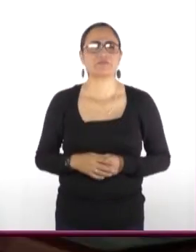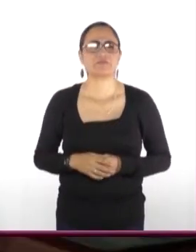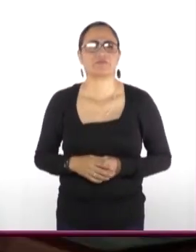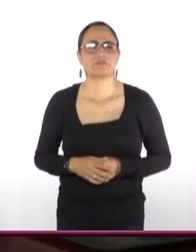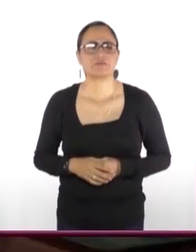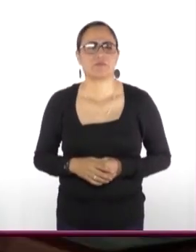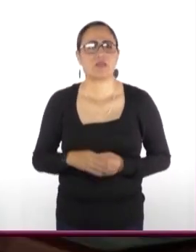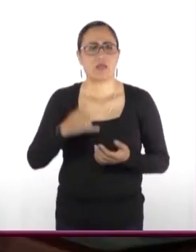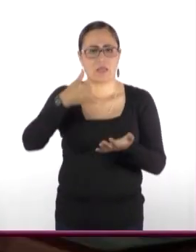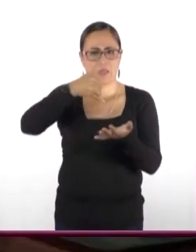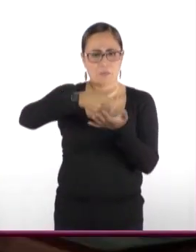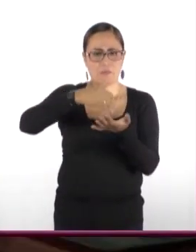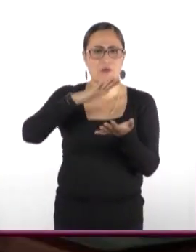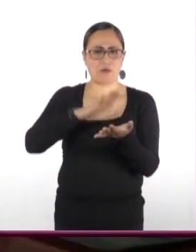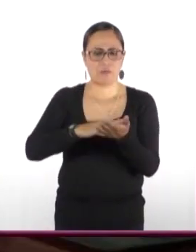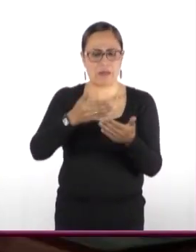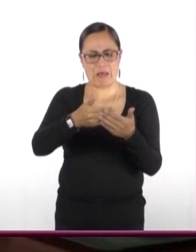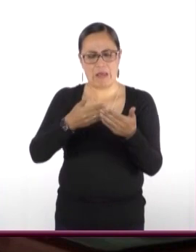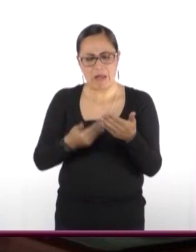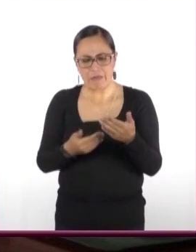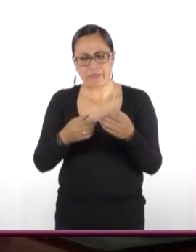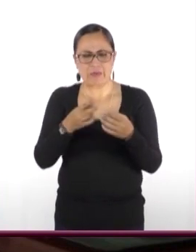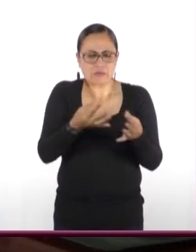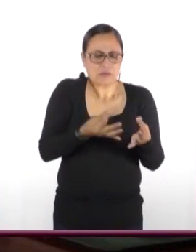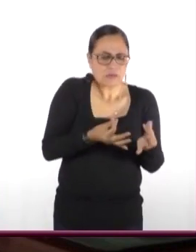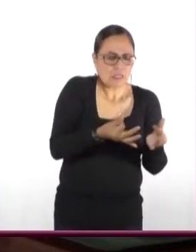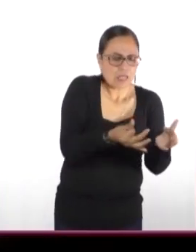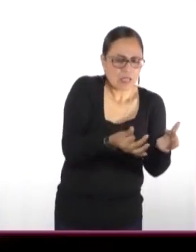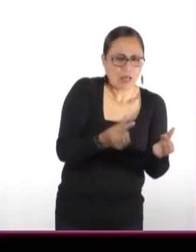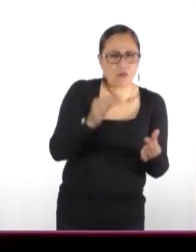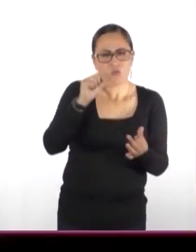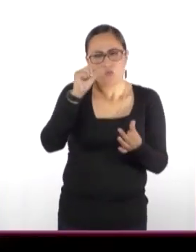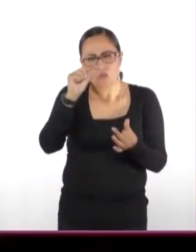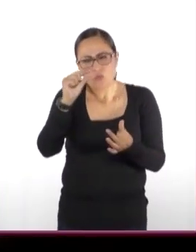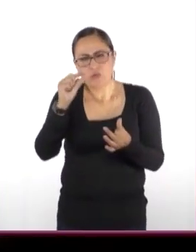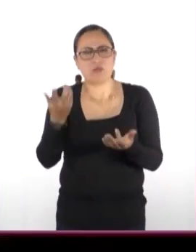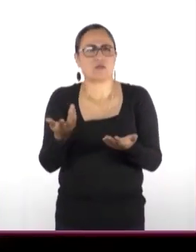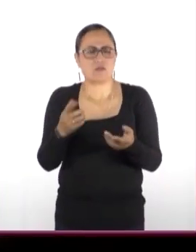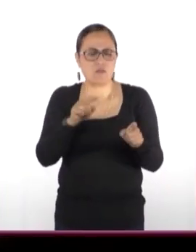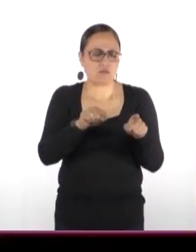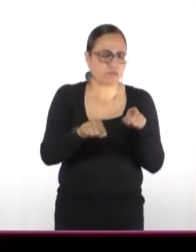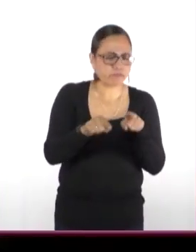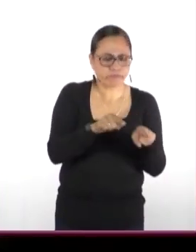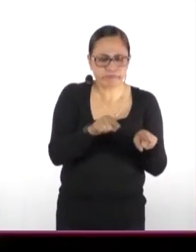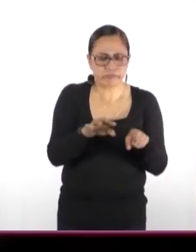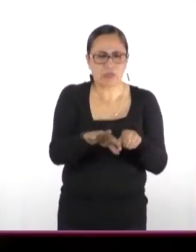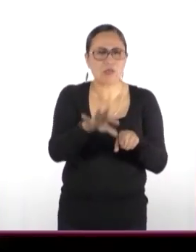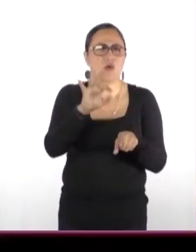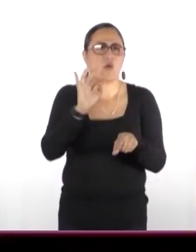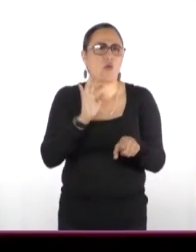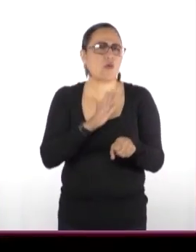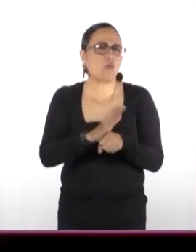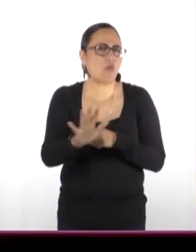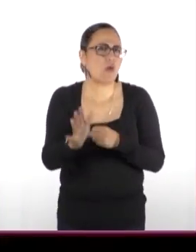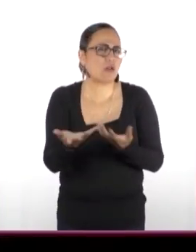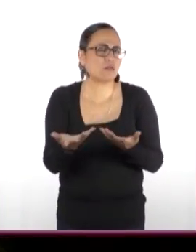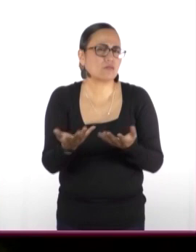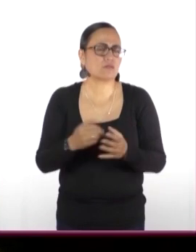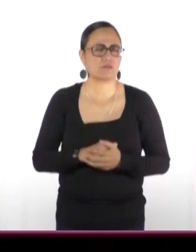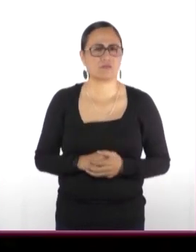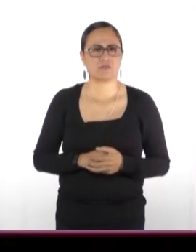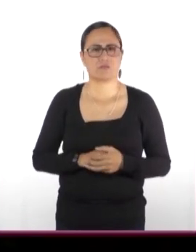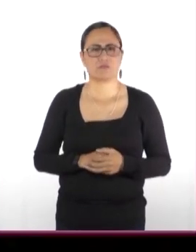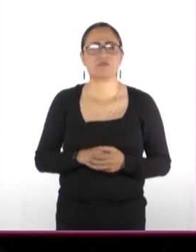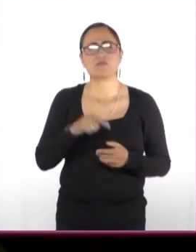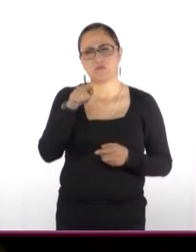el grosor del papel a la hora de imprimir, ¿no? ¿Qué implicaciones tiene? Mira, como tú sabrás,